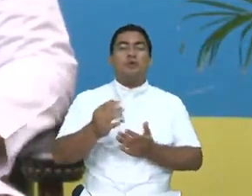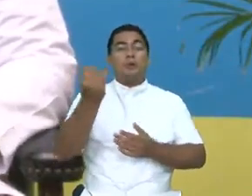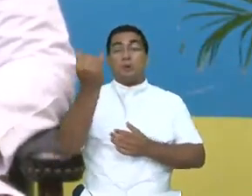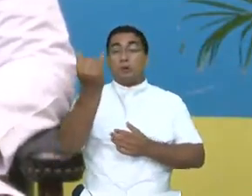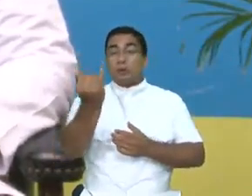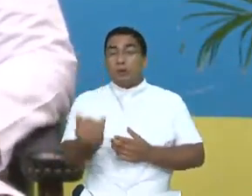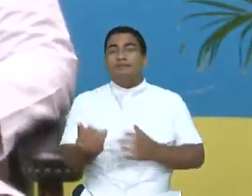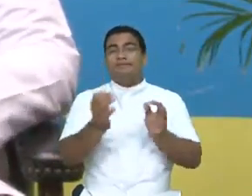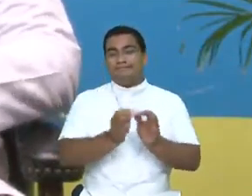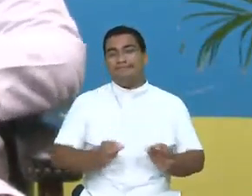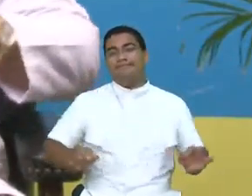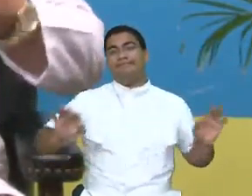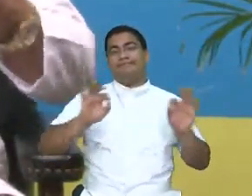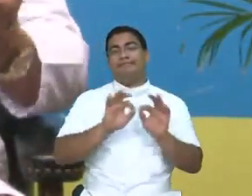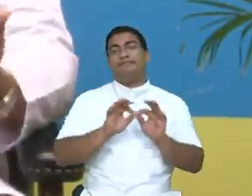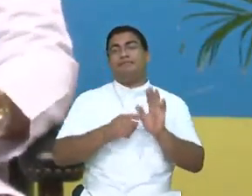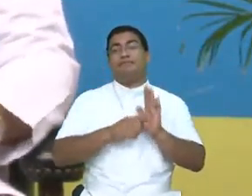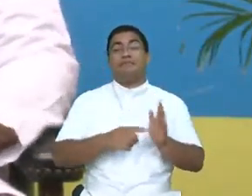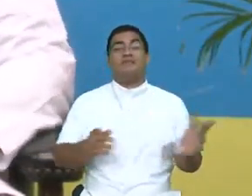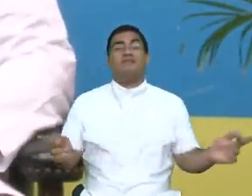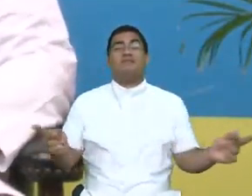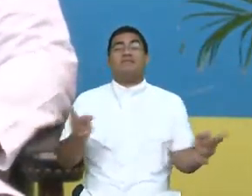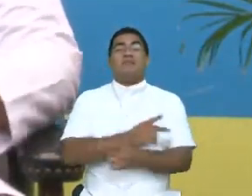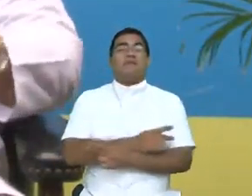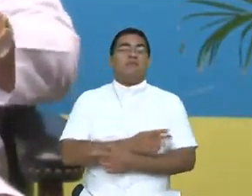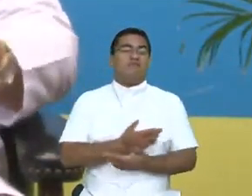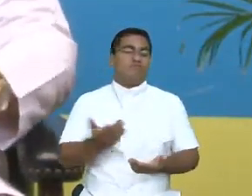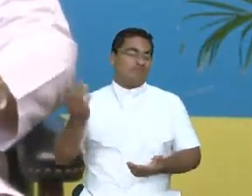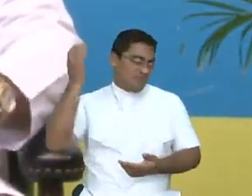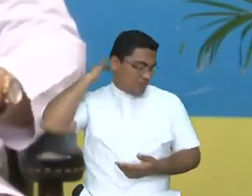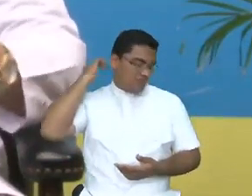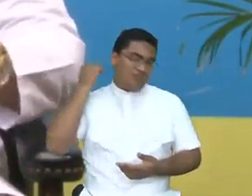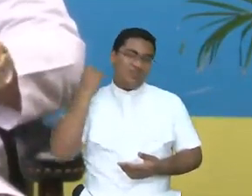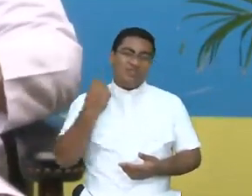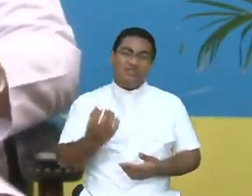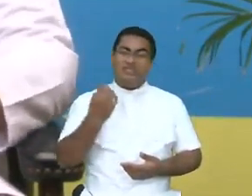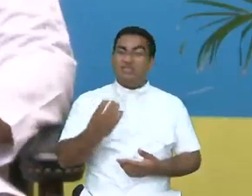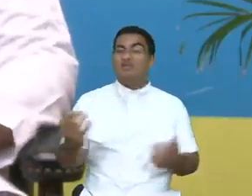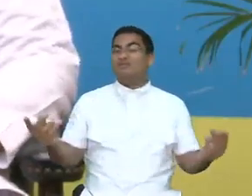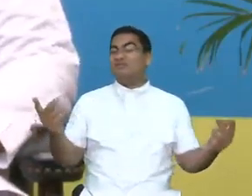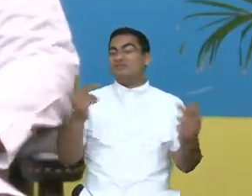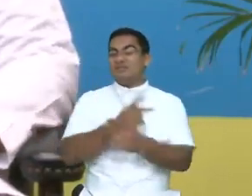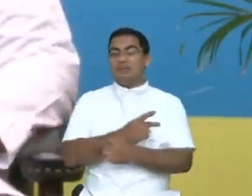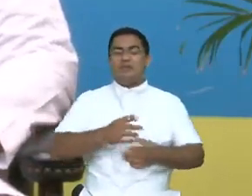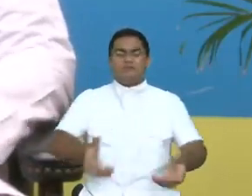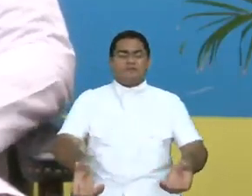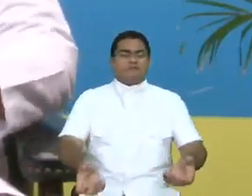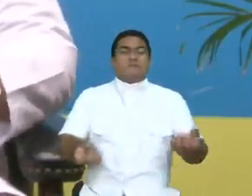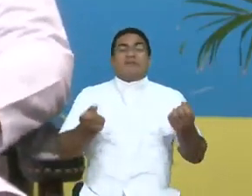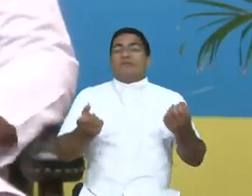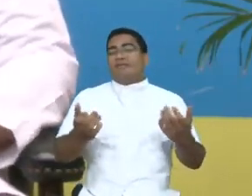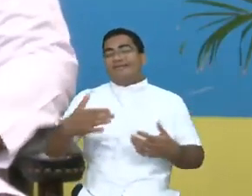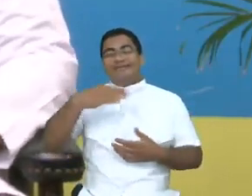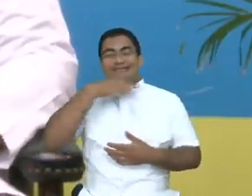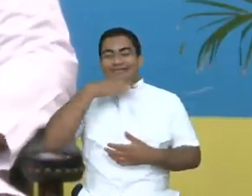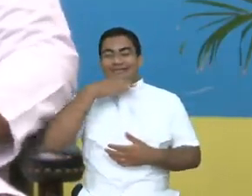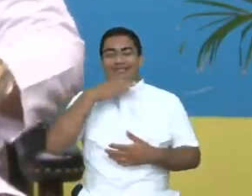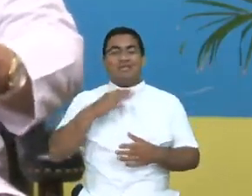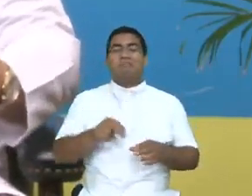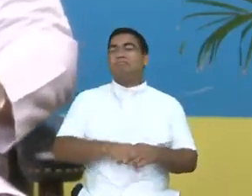hace gradual. Entonces más bien se causa un daño. Sí, o va al gimnasio y comienza a levantar grandes cantidades de pesas y más bien se desanima y